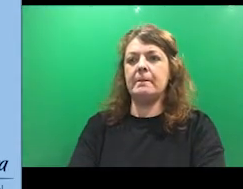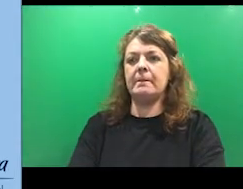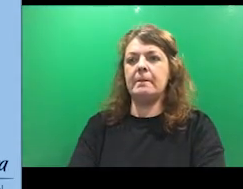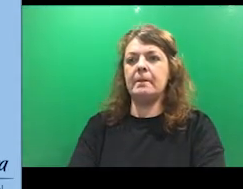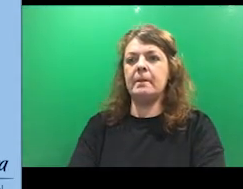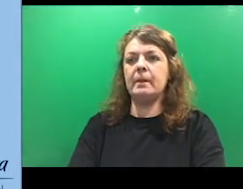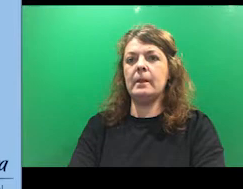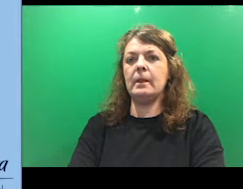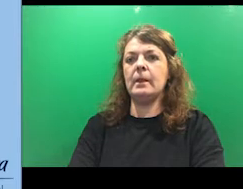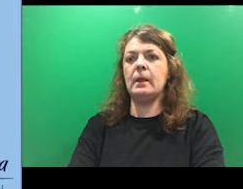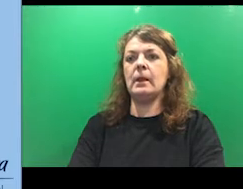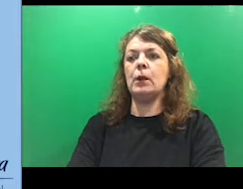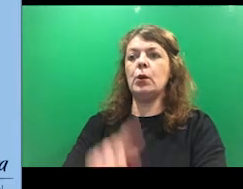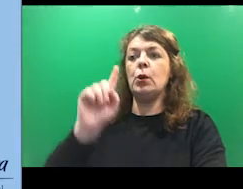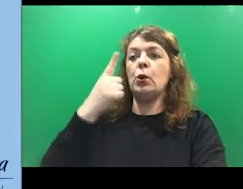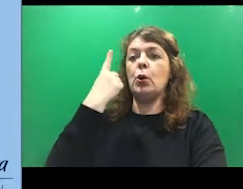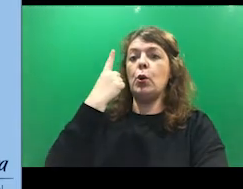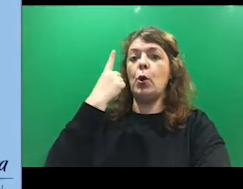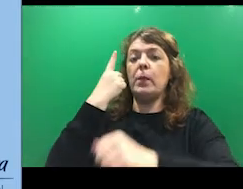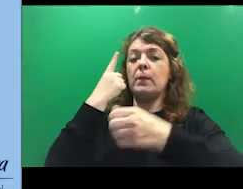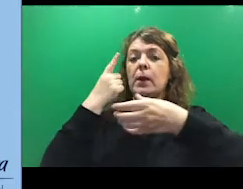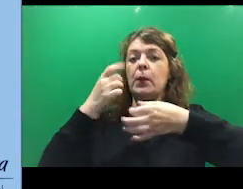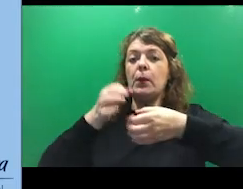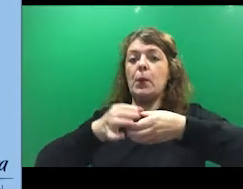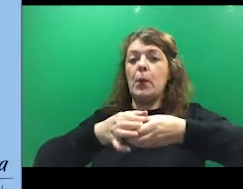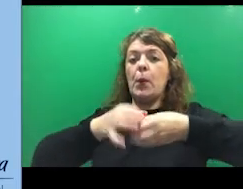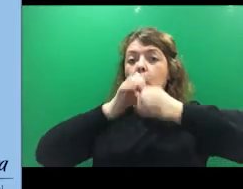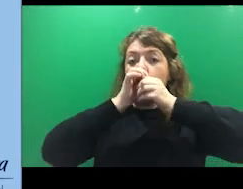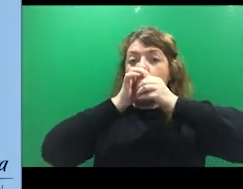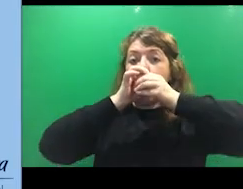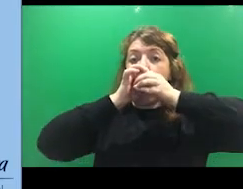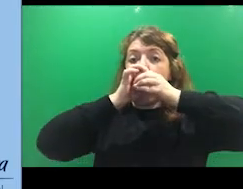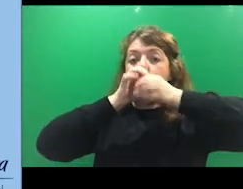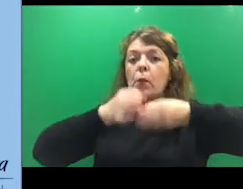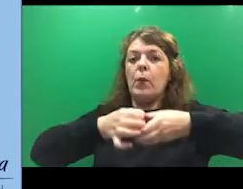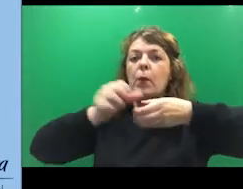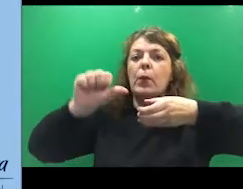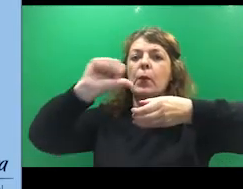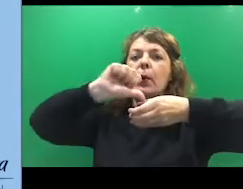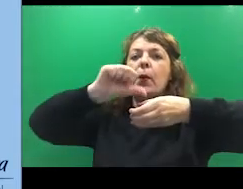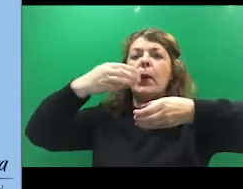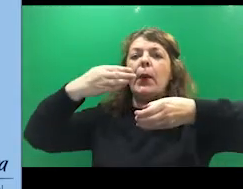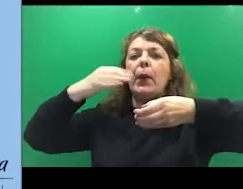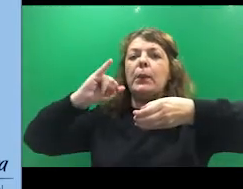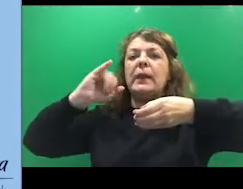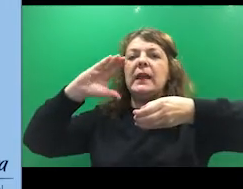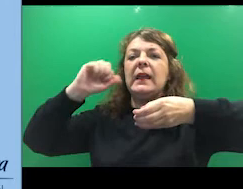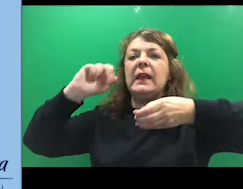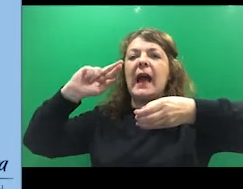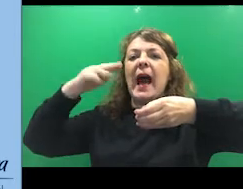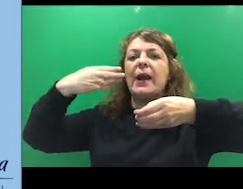Lo primero que vamos a hacer es llenar el globo con bicarbonato de sodio.